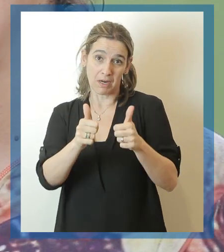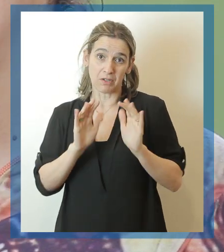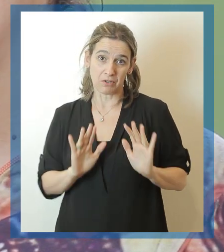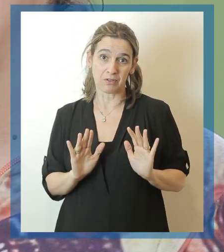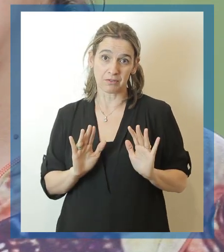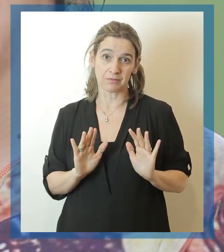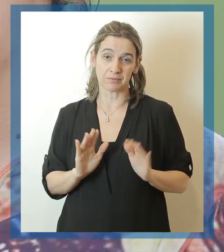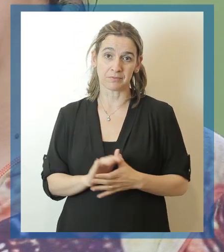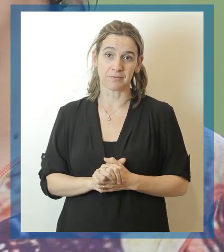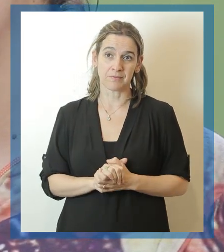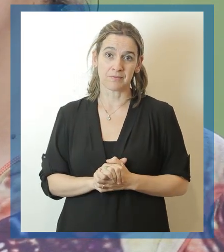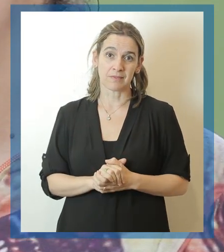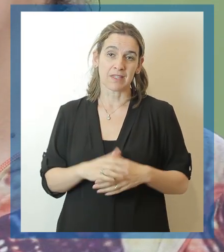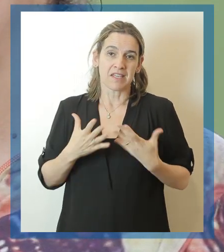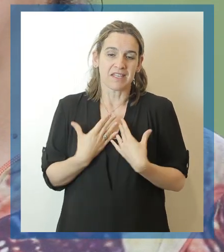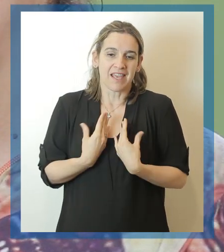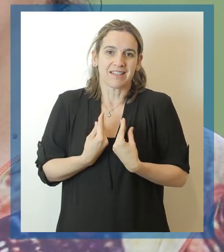edades y eso estuvo bueno.